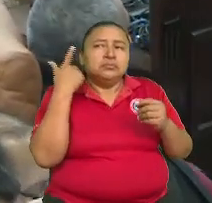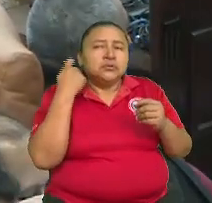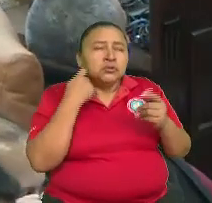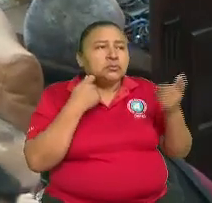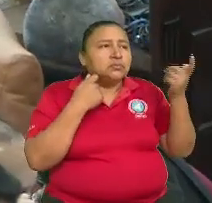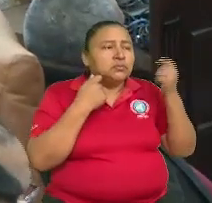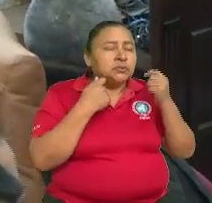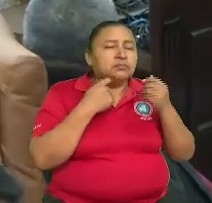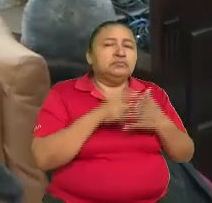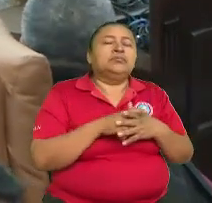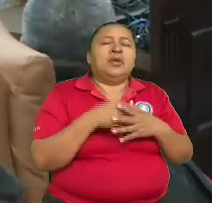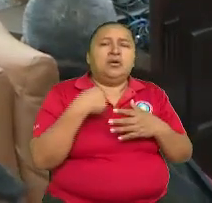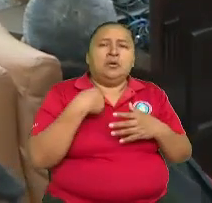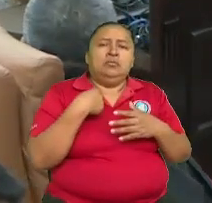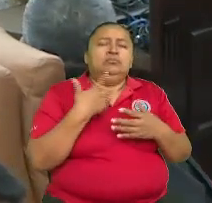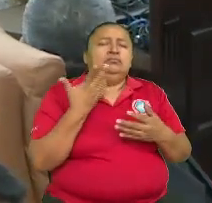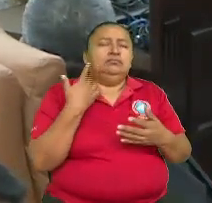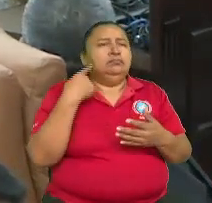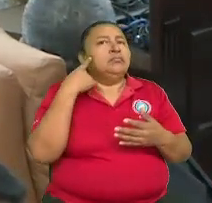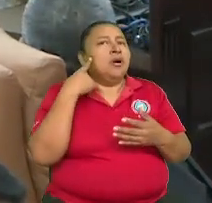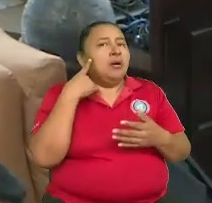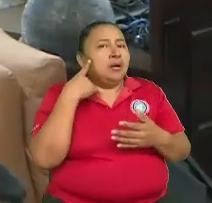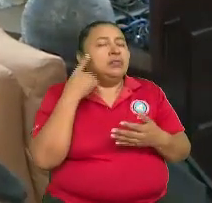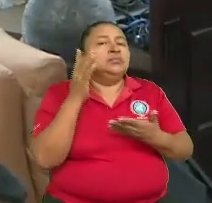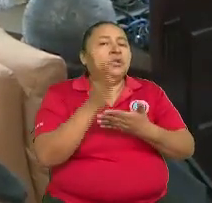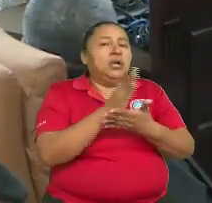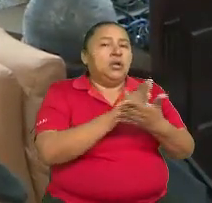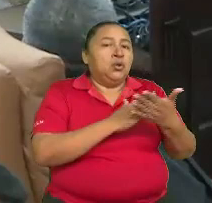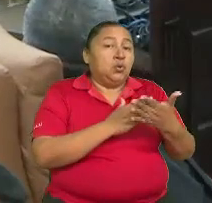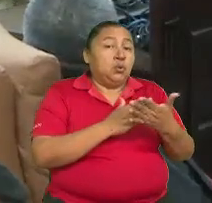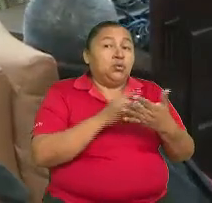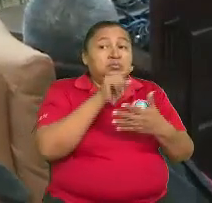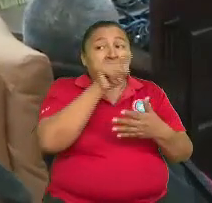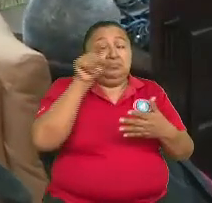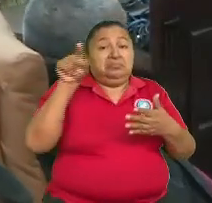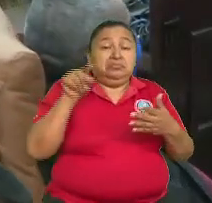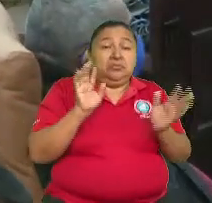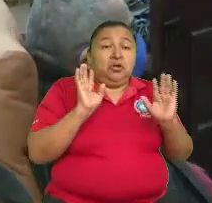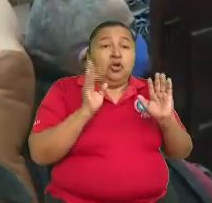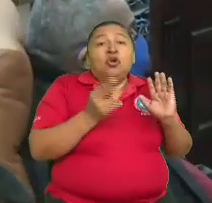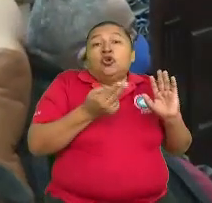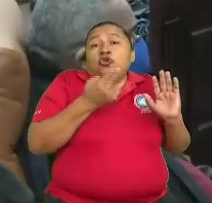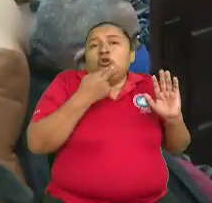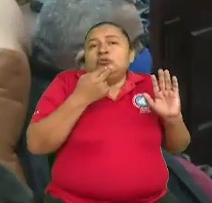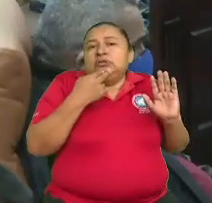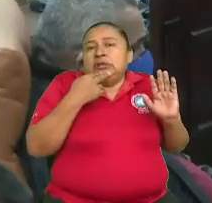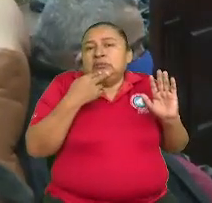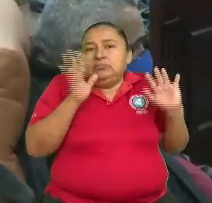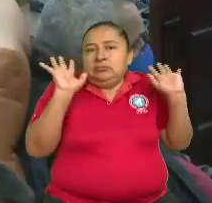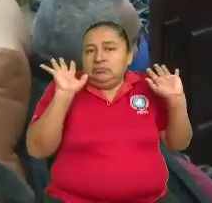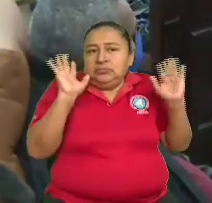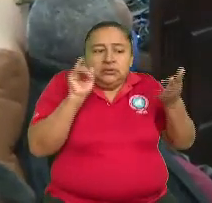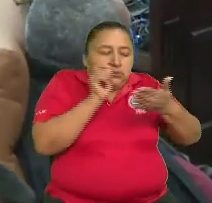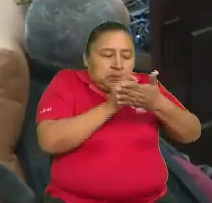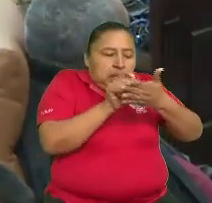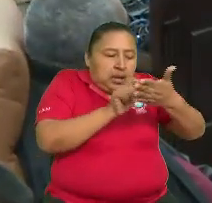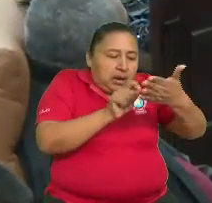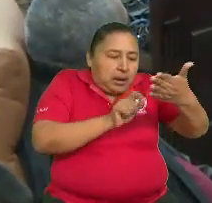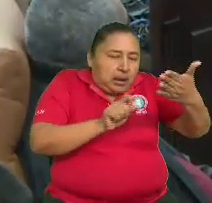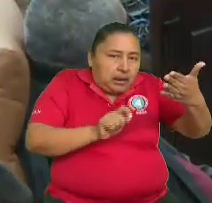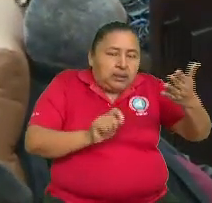Y algunos de ellos, no sé si es porque les preparan un